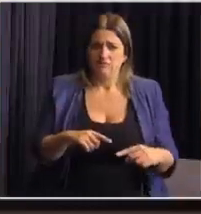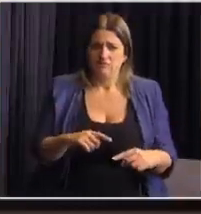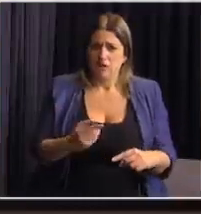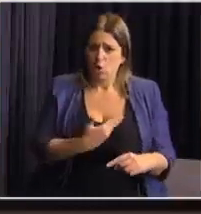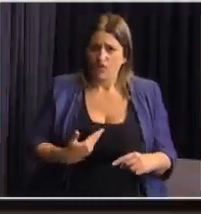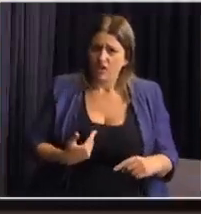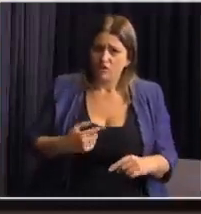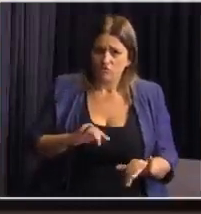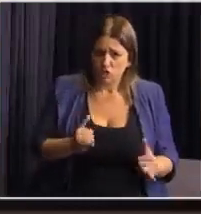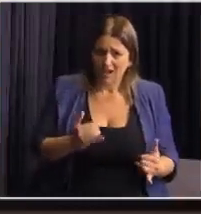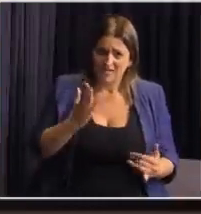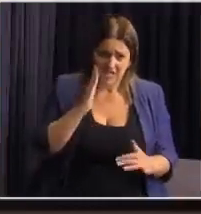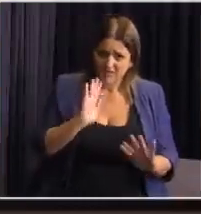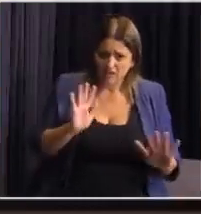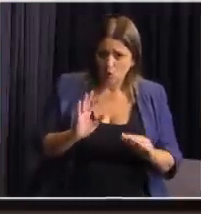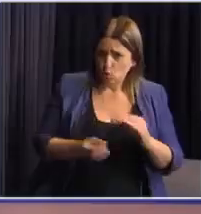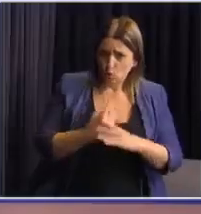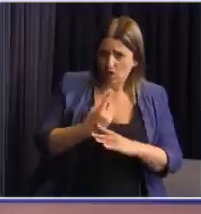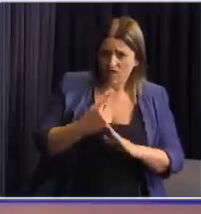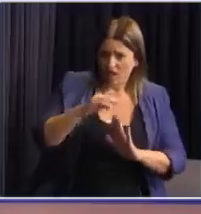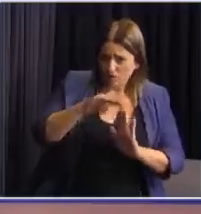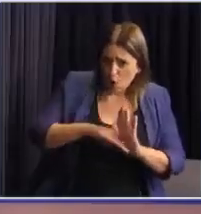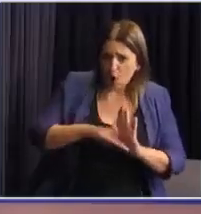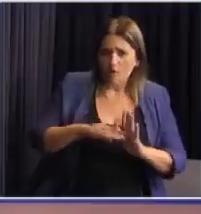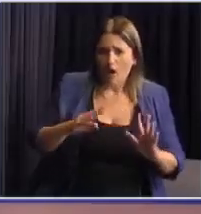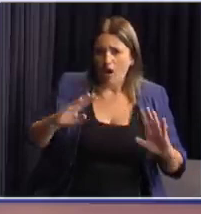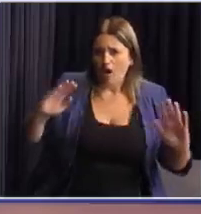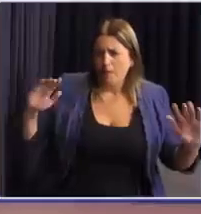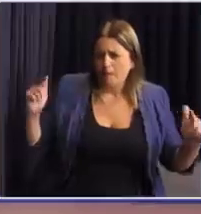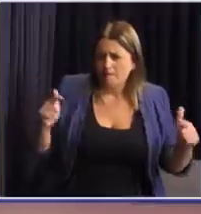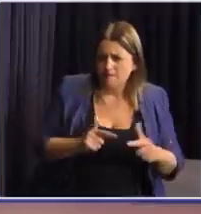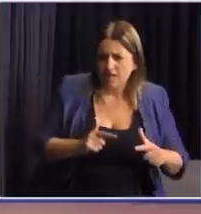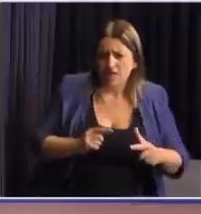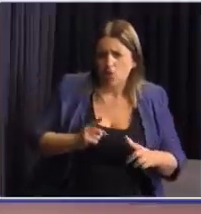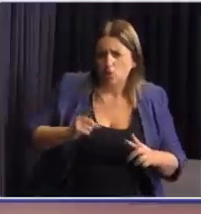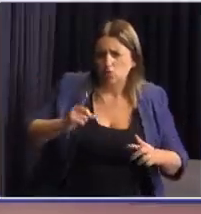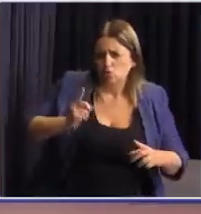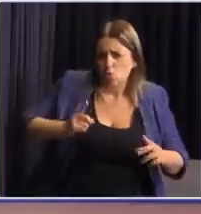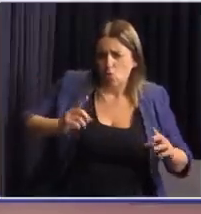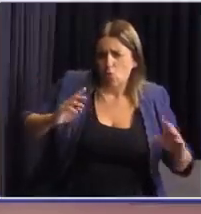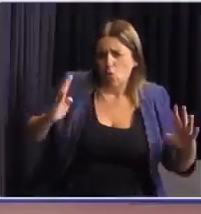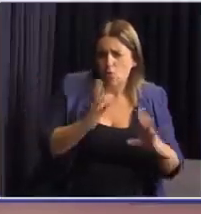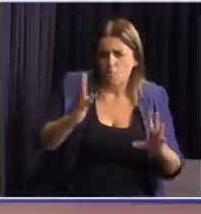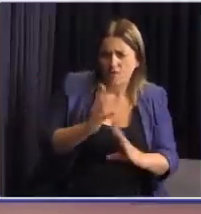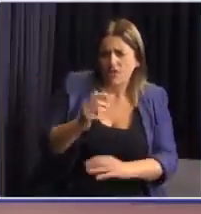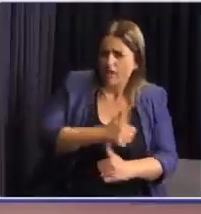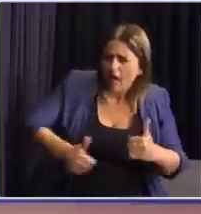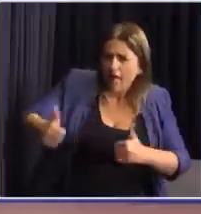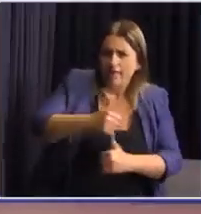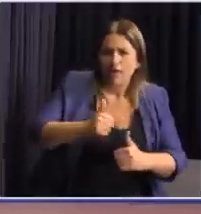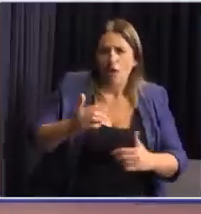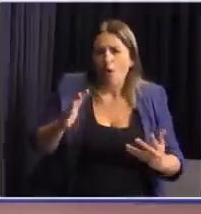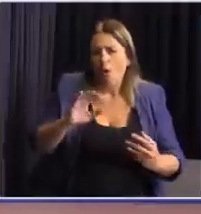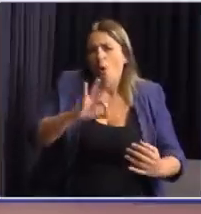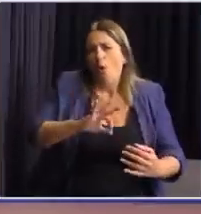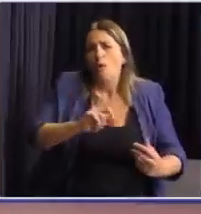tomar nuevas medidas de poder restringir aún más la movilidad o tratar de alguna forma de ajustar alguna tuerca para poder reducir